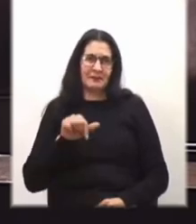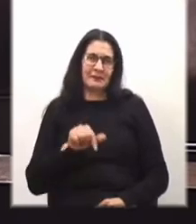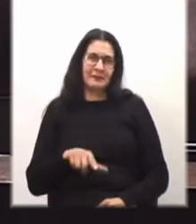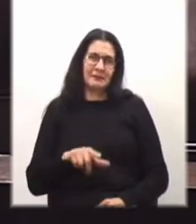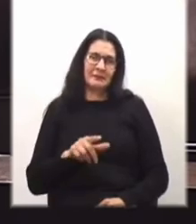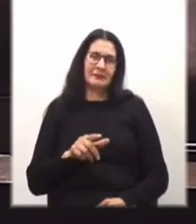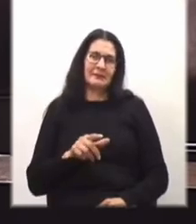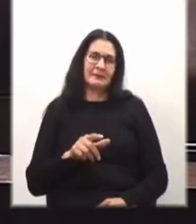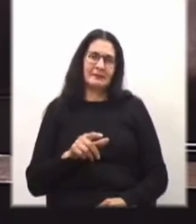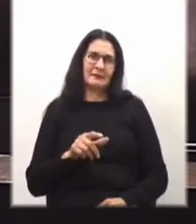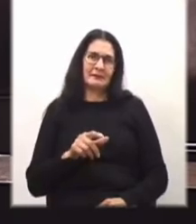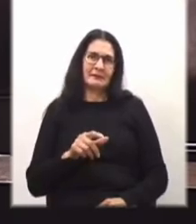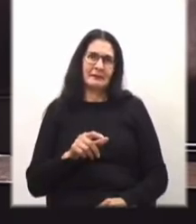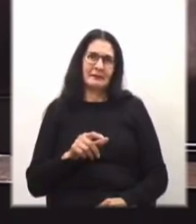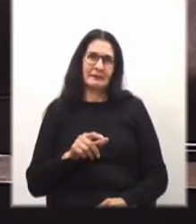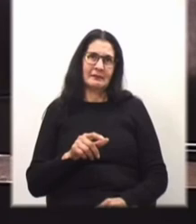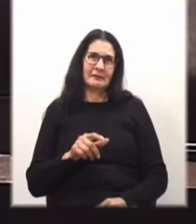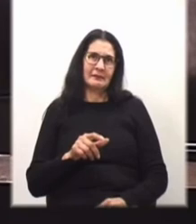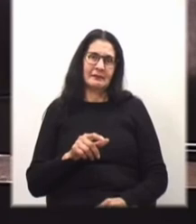Indudablemente